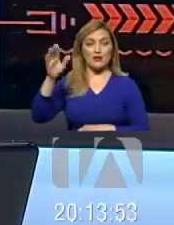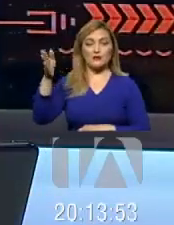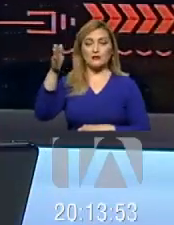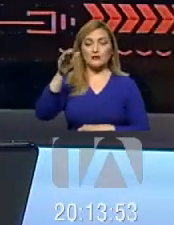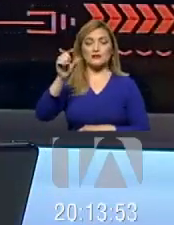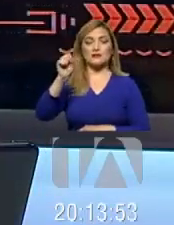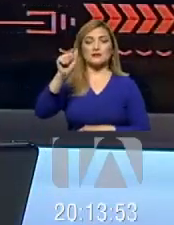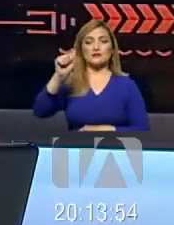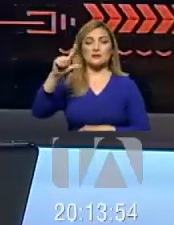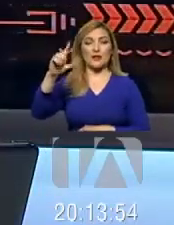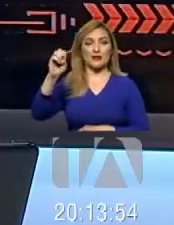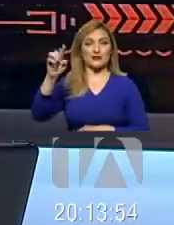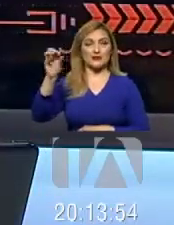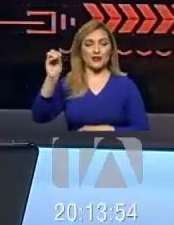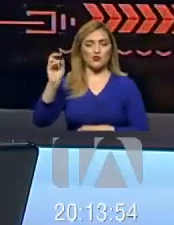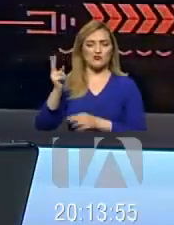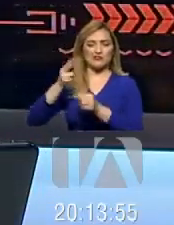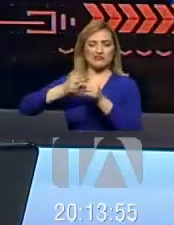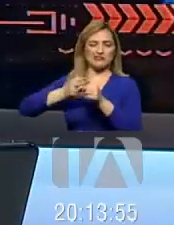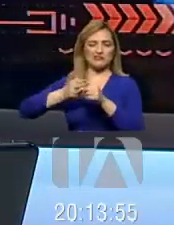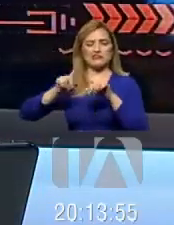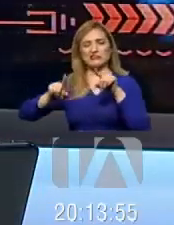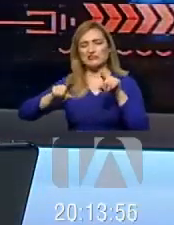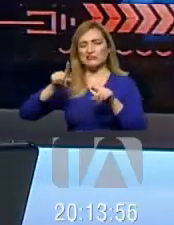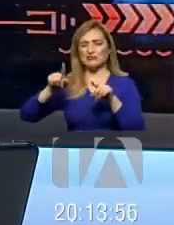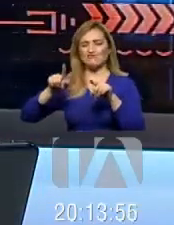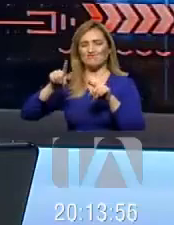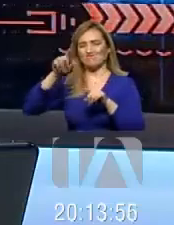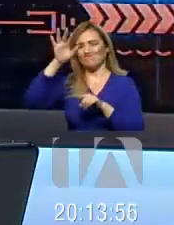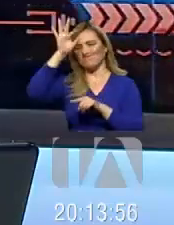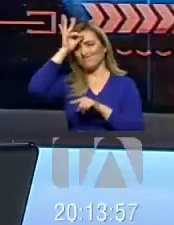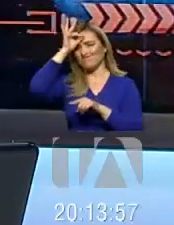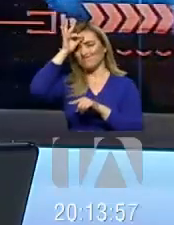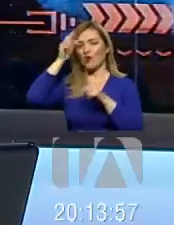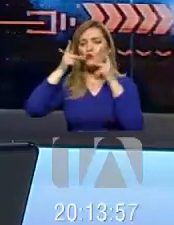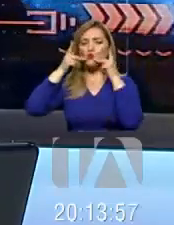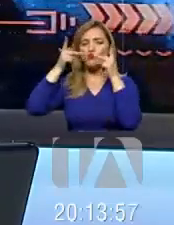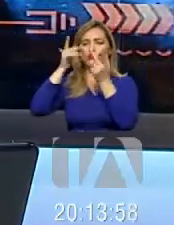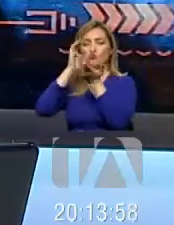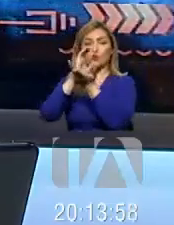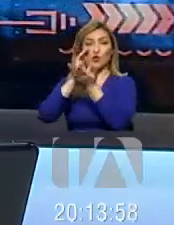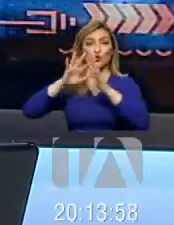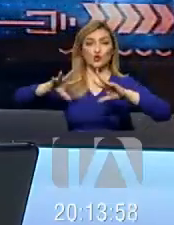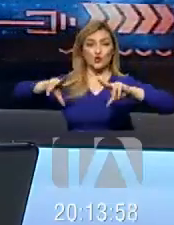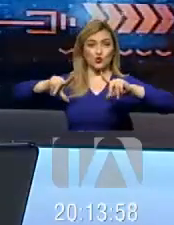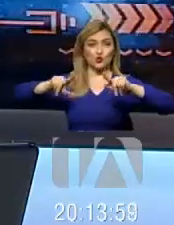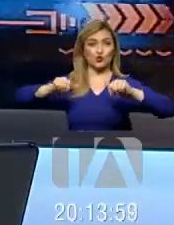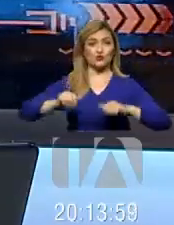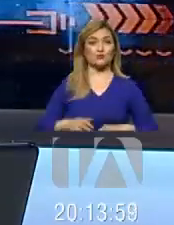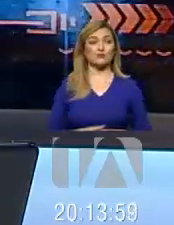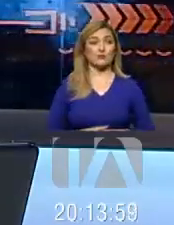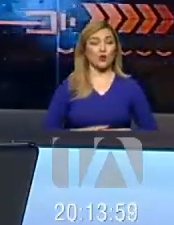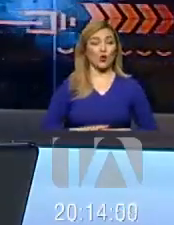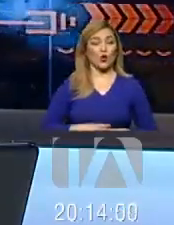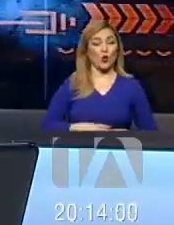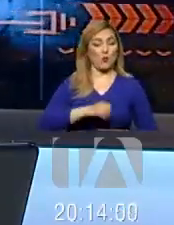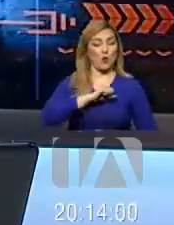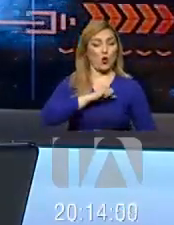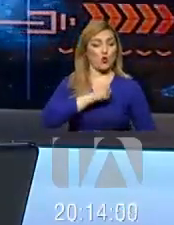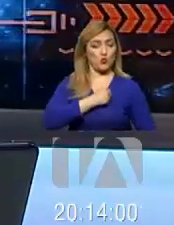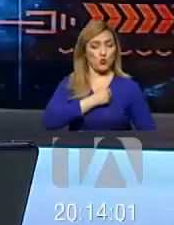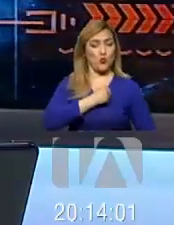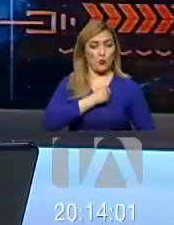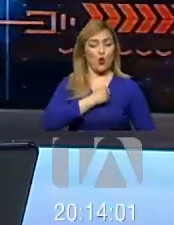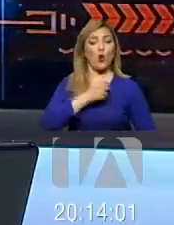algunos hechos de corrupción en hospitales públicos. Este hecho generó un sinnúmero de reacciones, entre ellas la del dueño de la aeronave